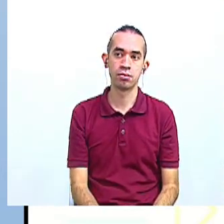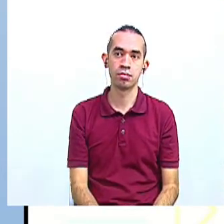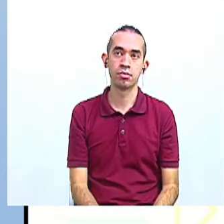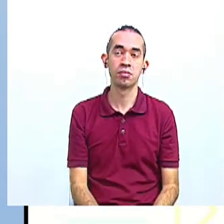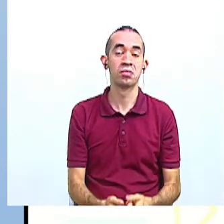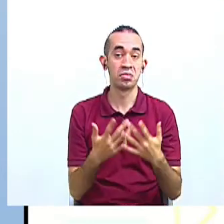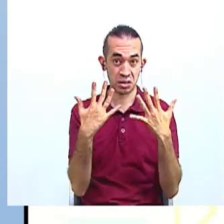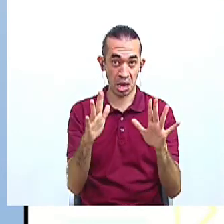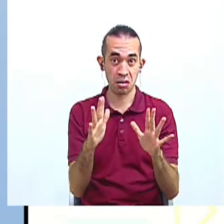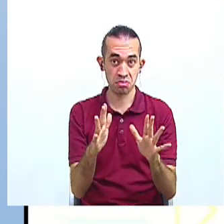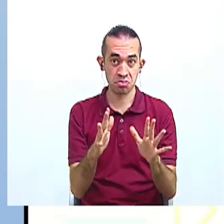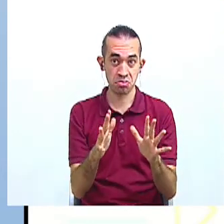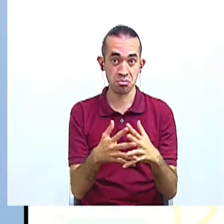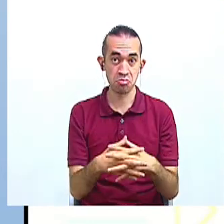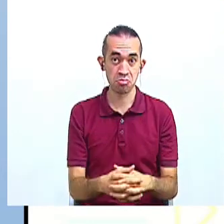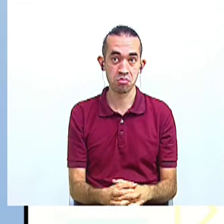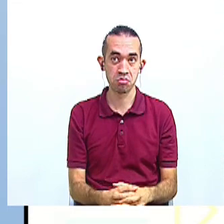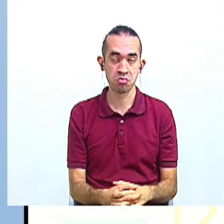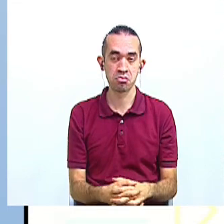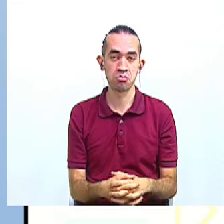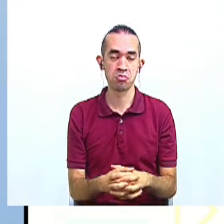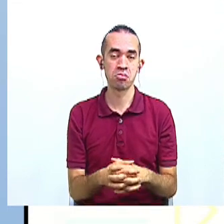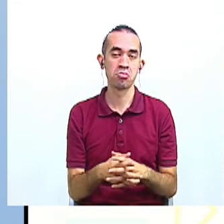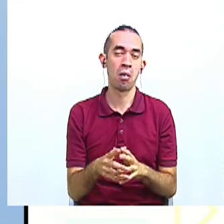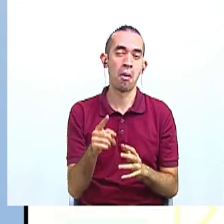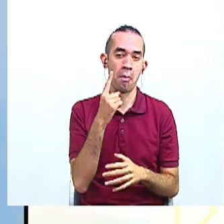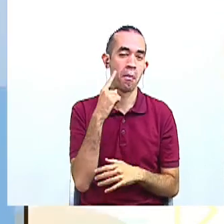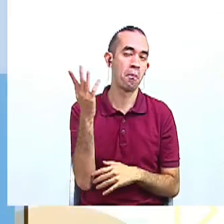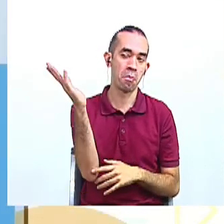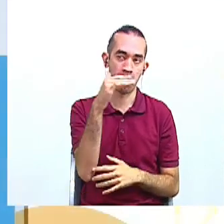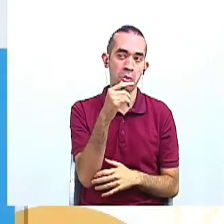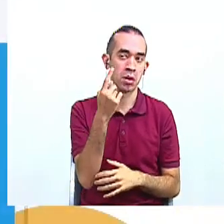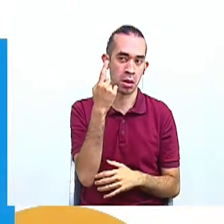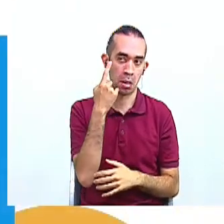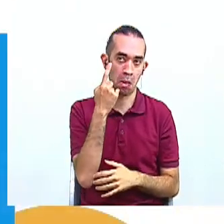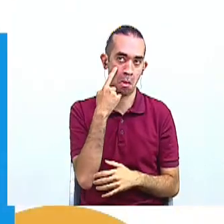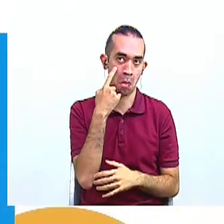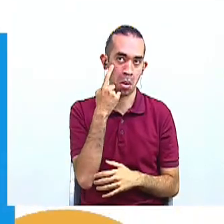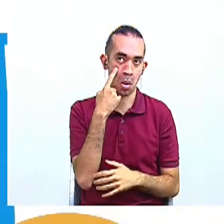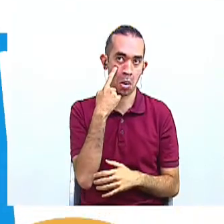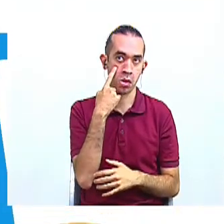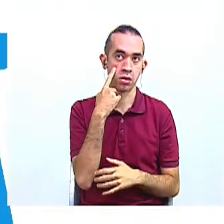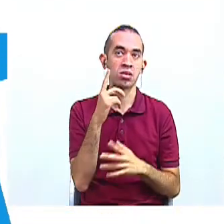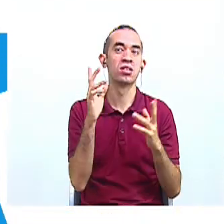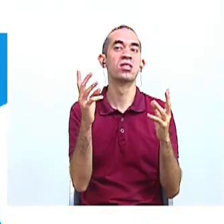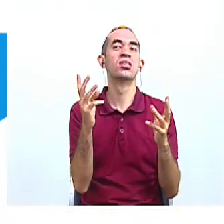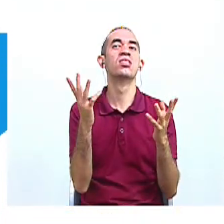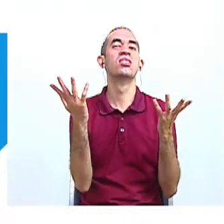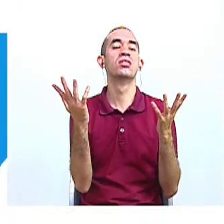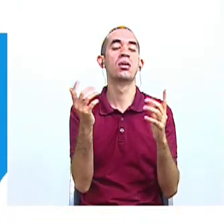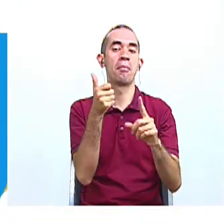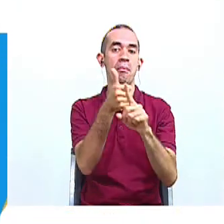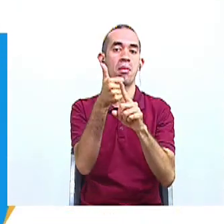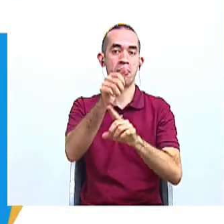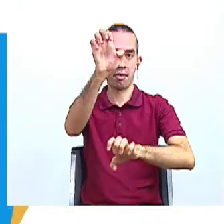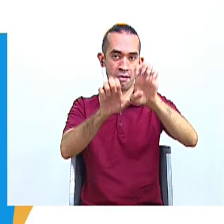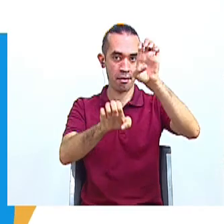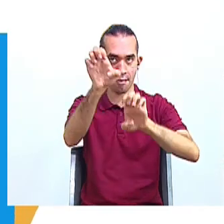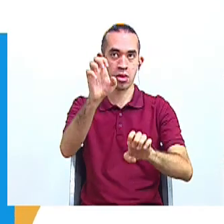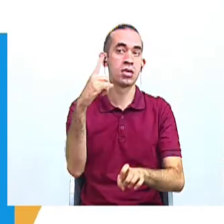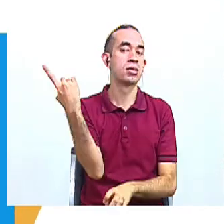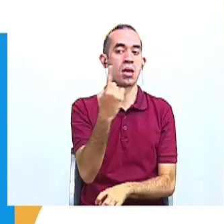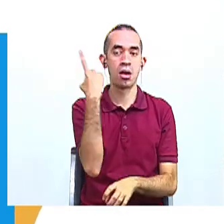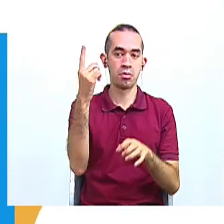Entonces ahora les voy a invitar a pasar a nuestro segmento de autoevaluación. Siempre